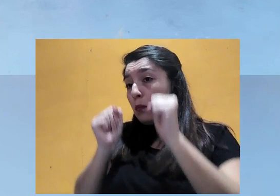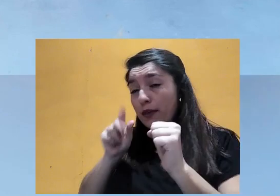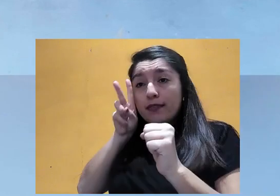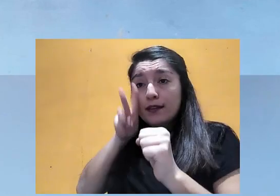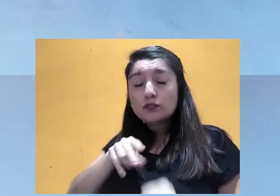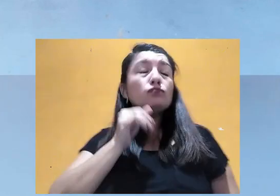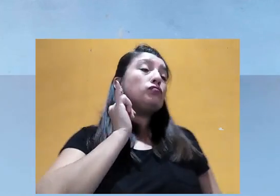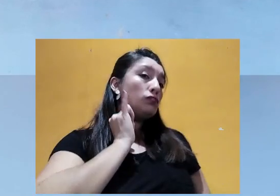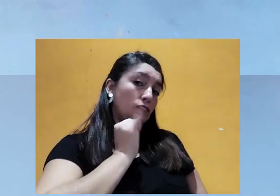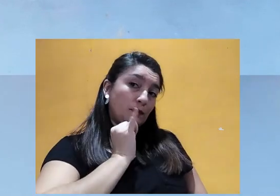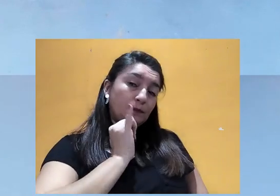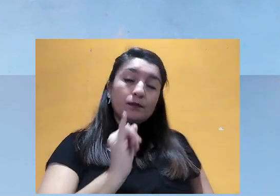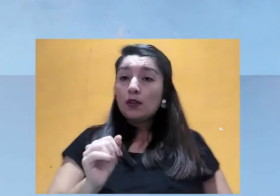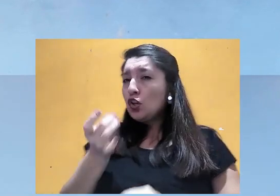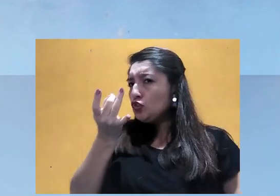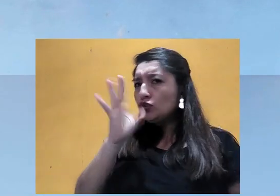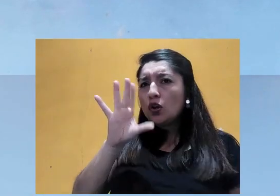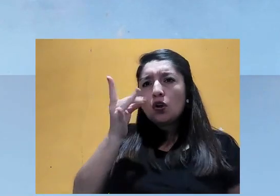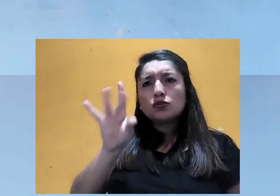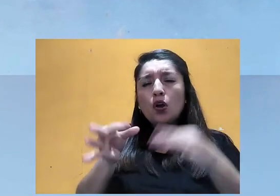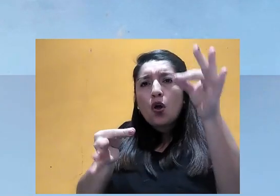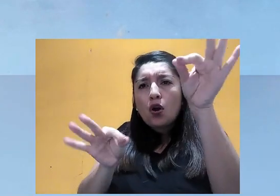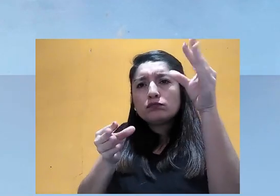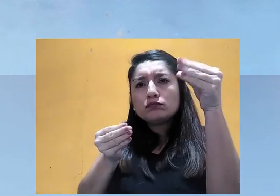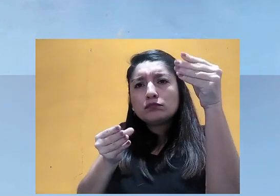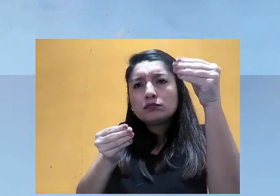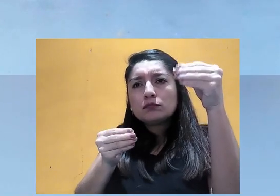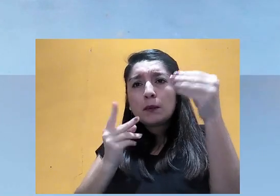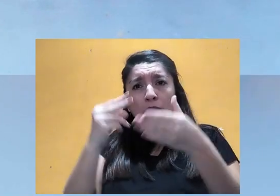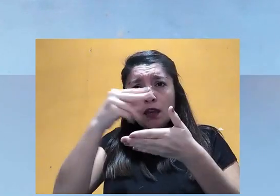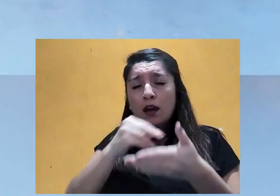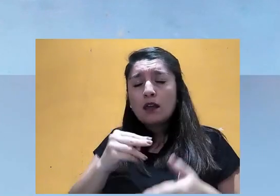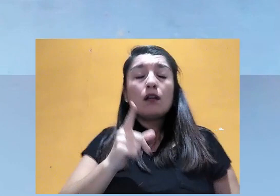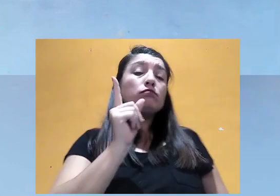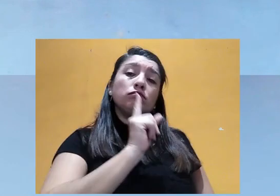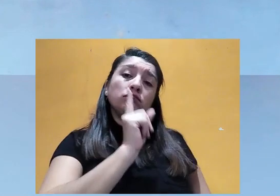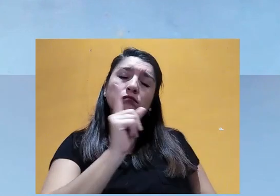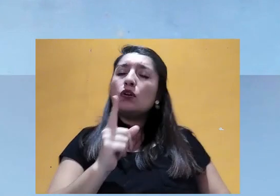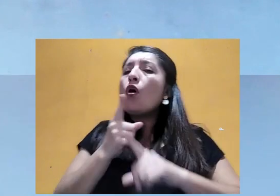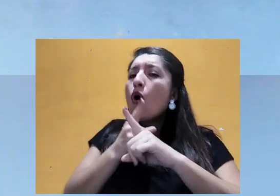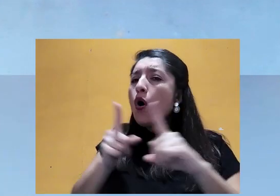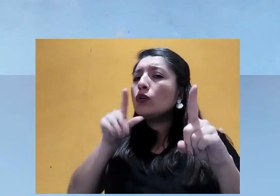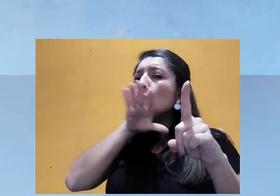Sí. ¿Y solo podemos ocupar goma eva picada? No. ¿Qué más podemos usar?